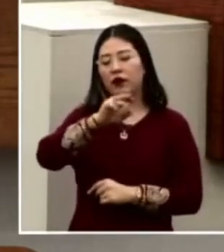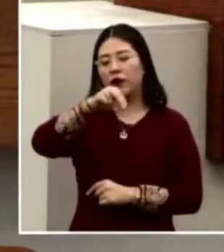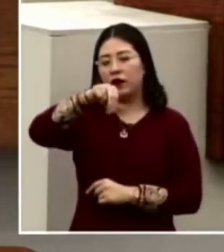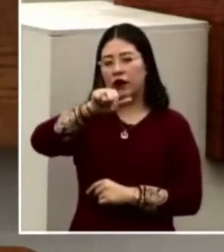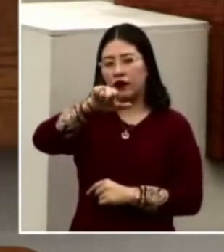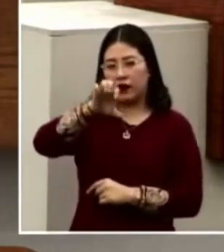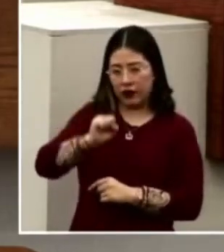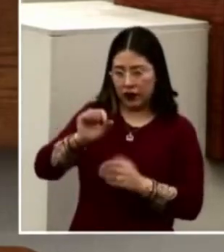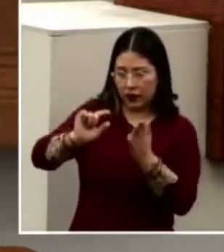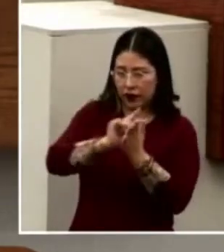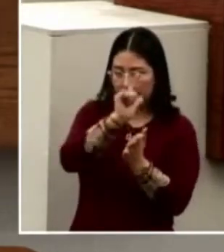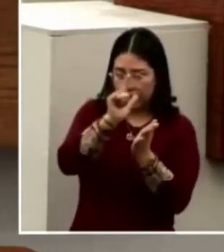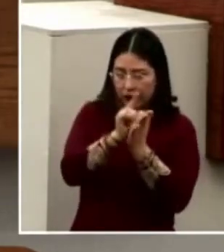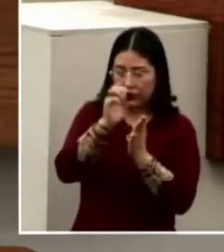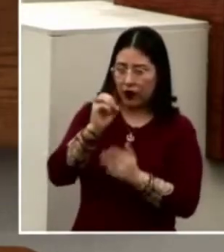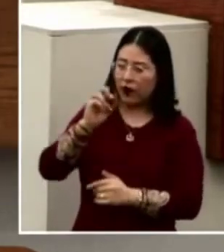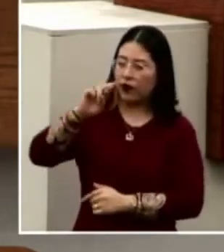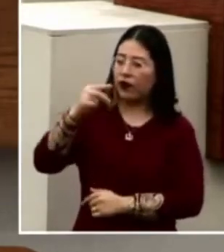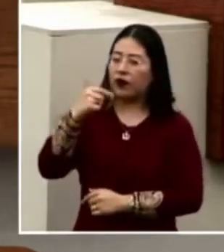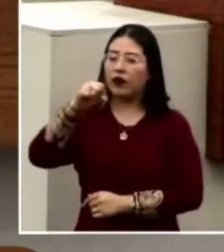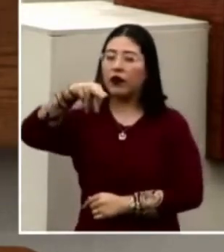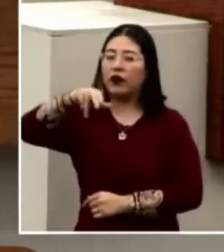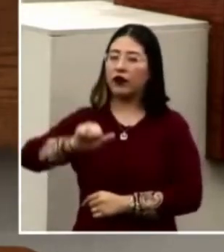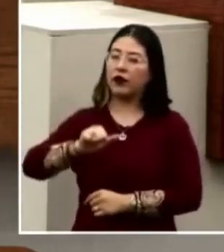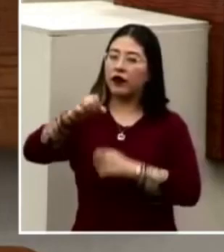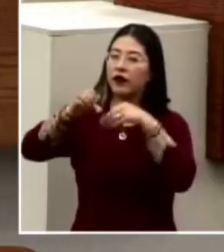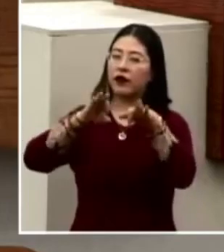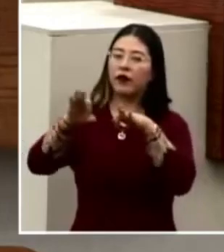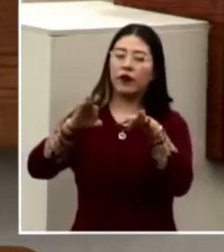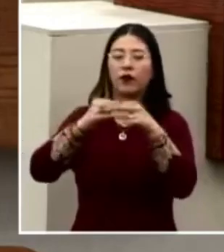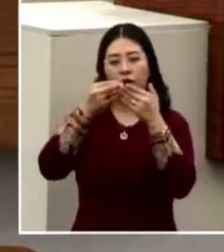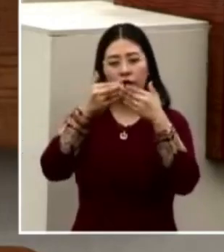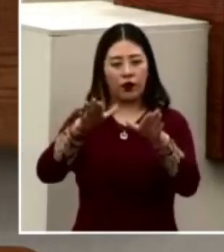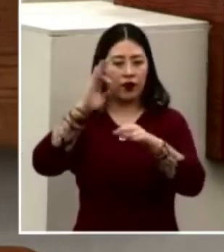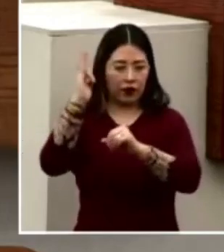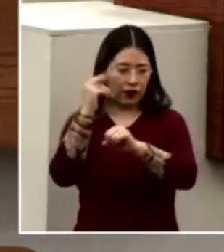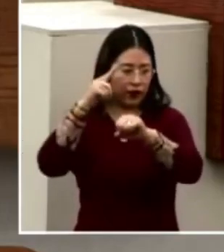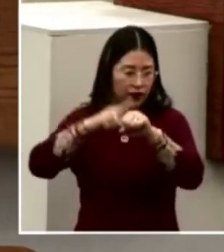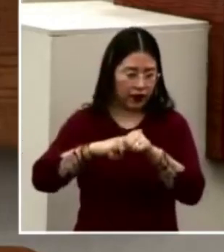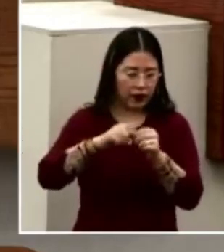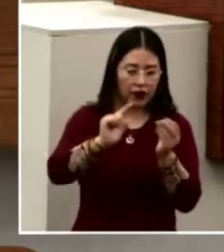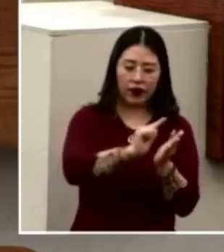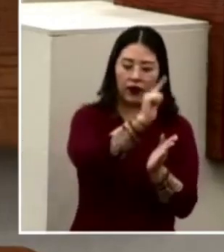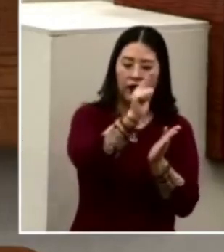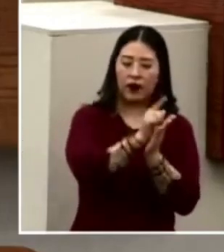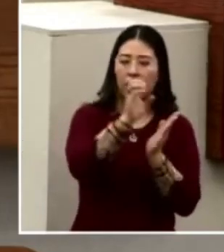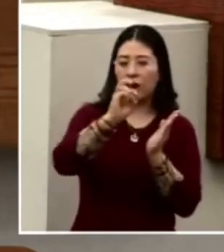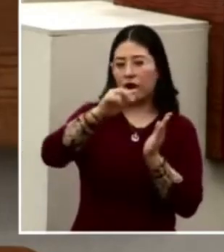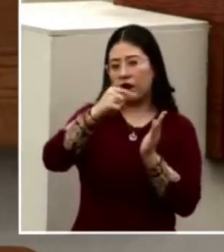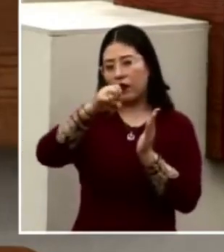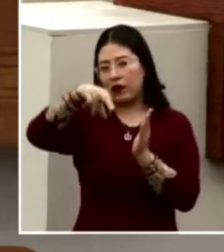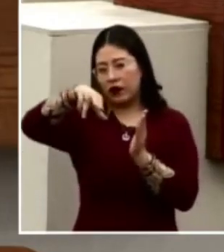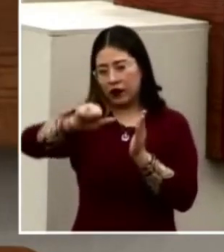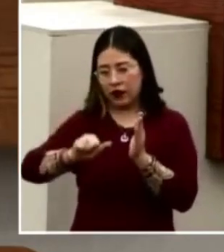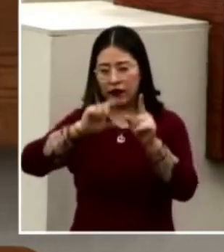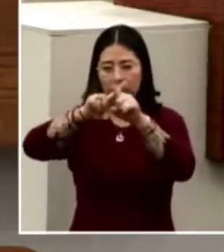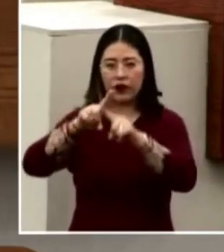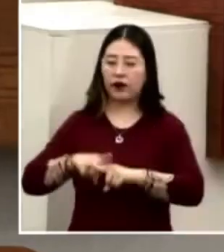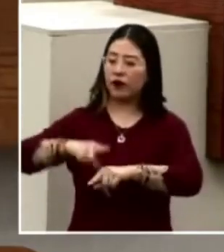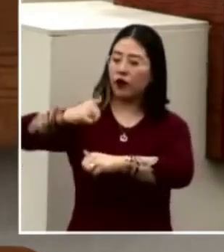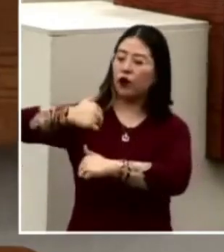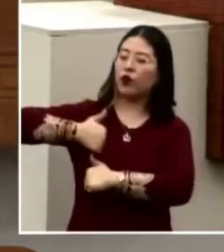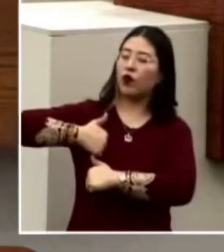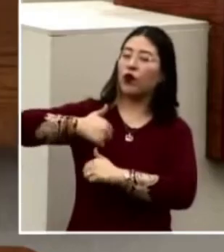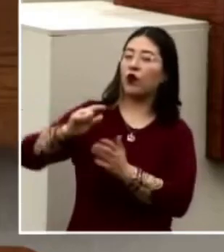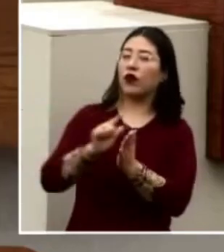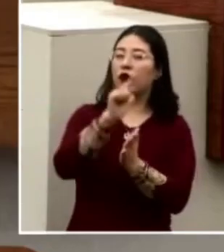la Ley Orgánica de la Administración Pública Federal, la Ley Orgánica de las Fuerzas Armadas, la Ley